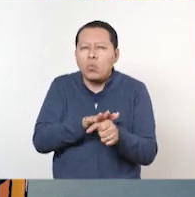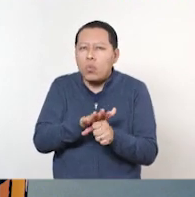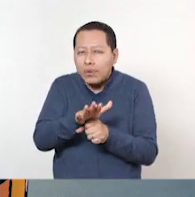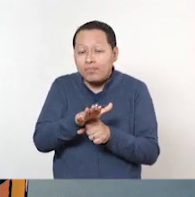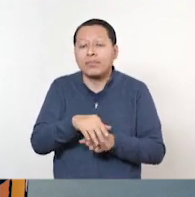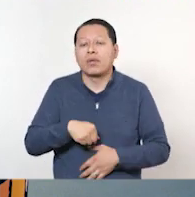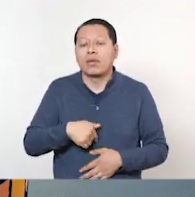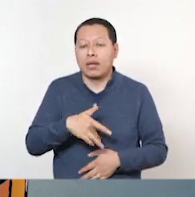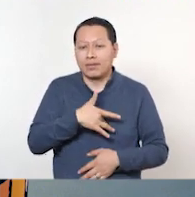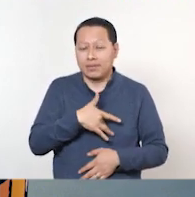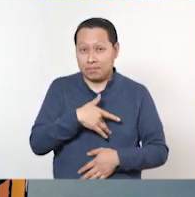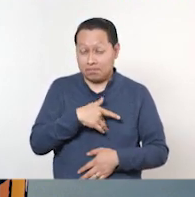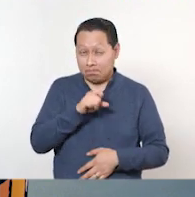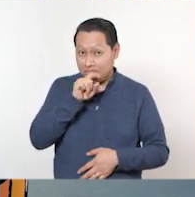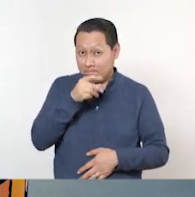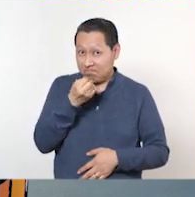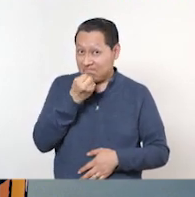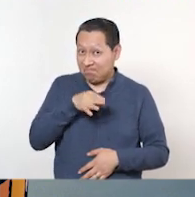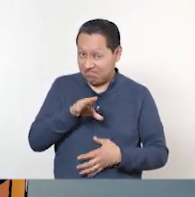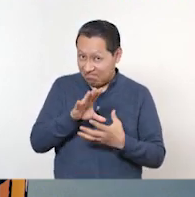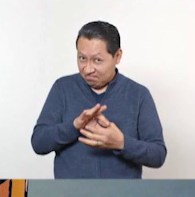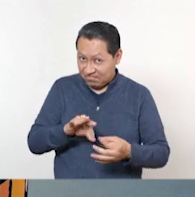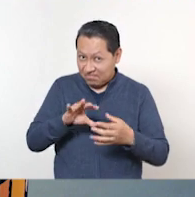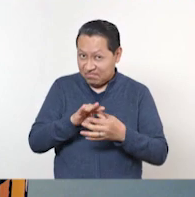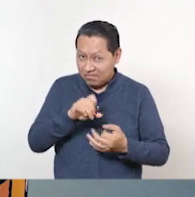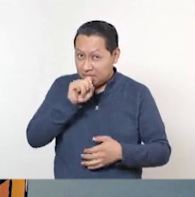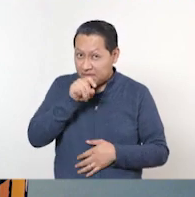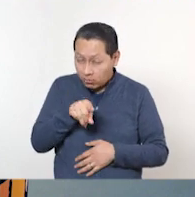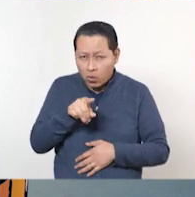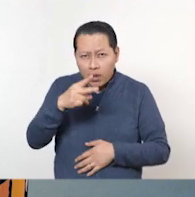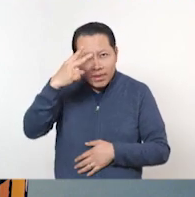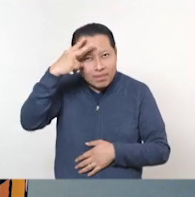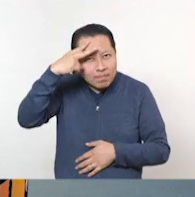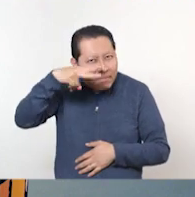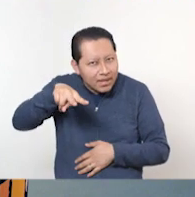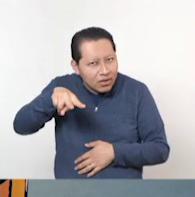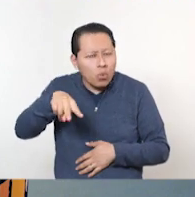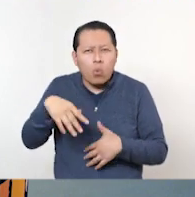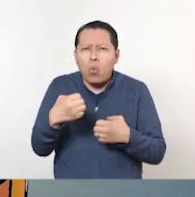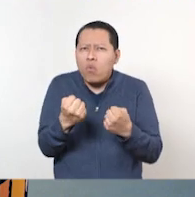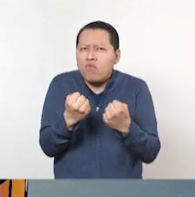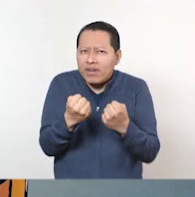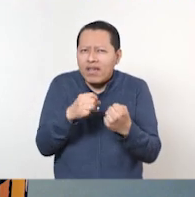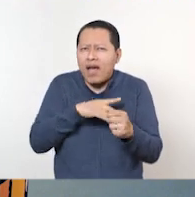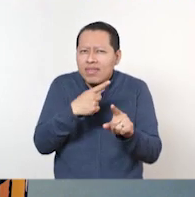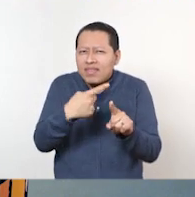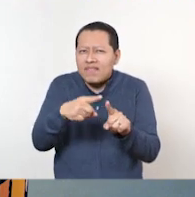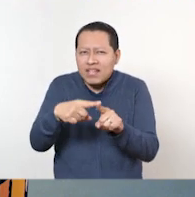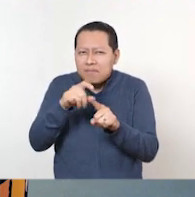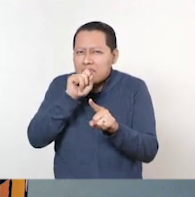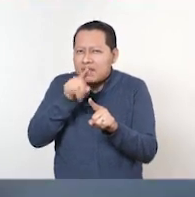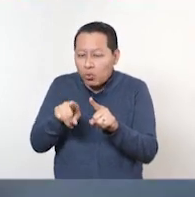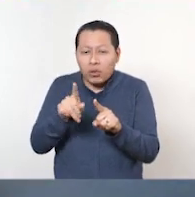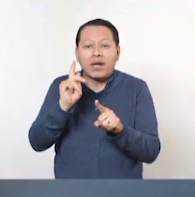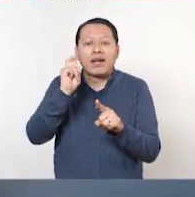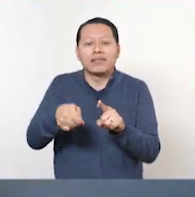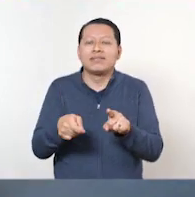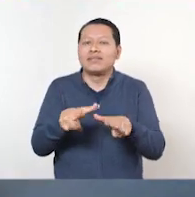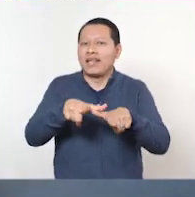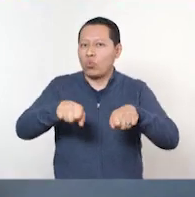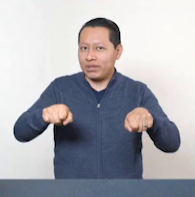Pues a mí me pareció fascinante saber que existen tantas lenguas en México y que eso significa que